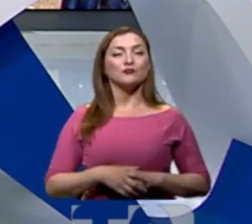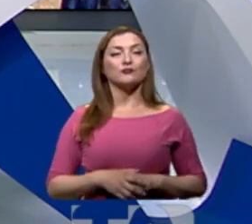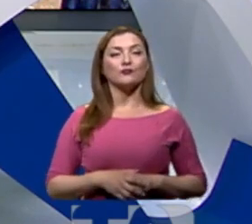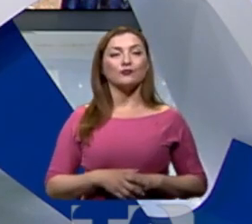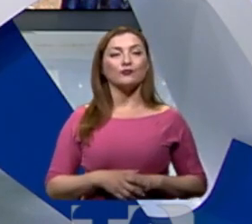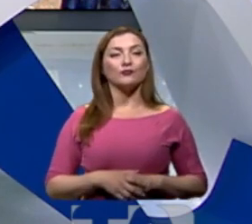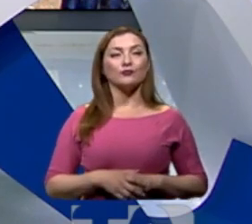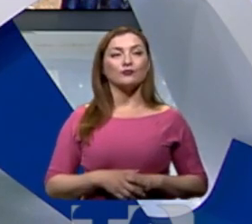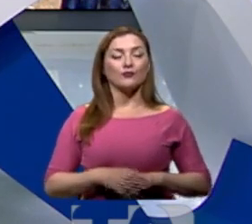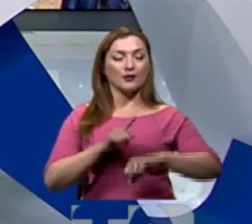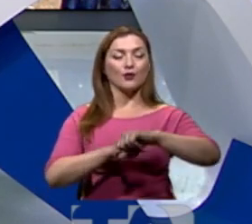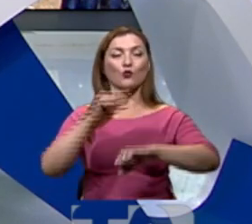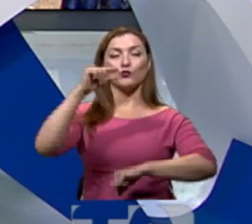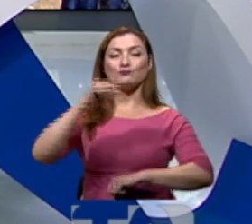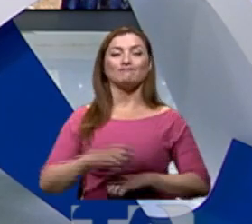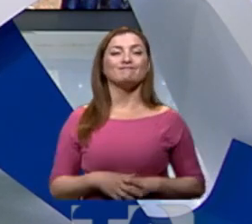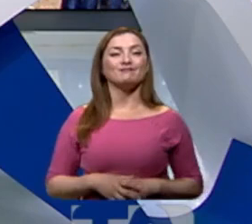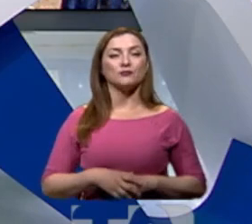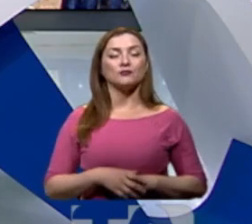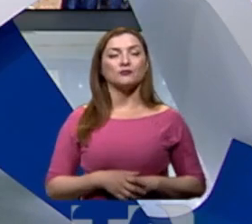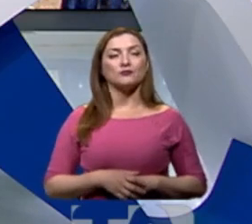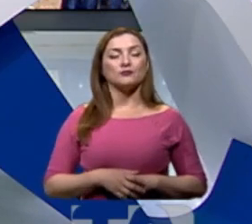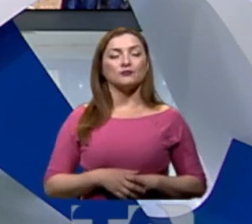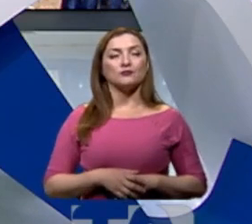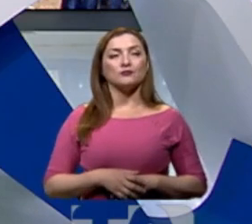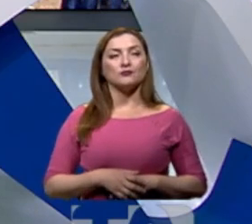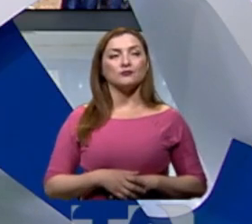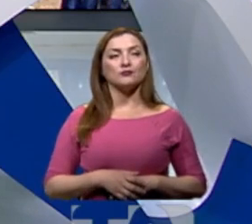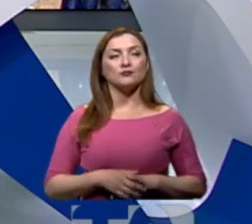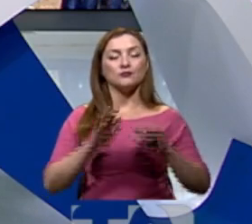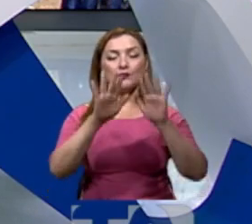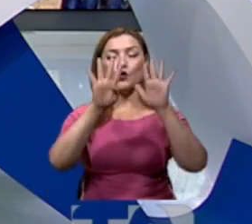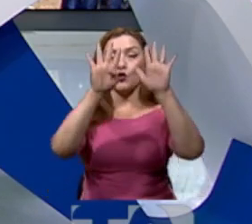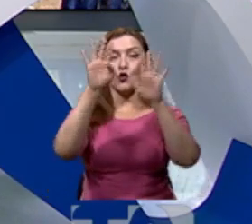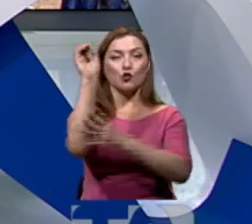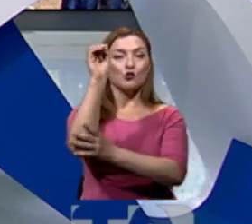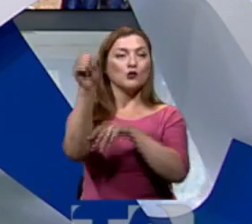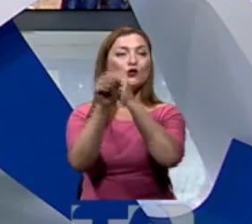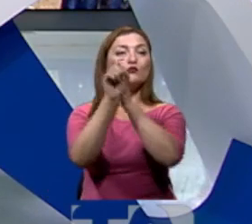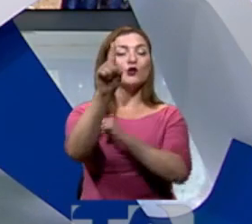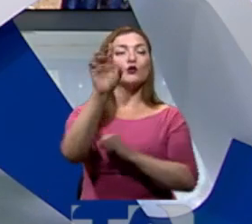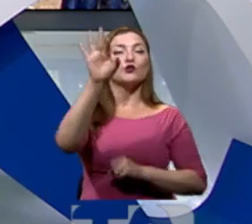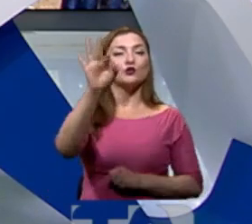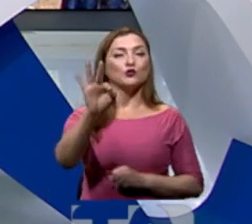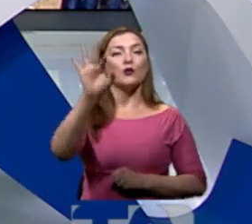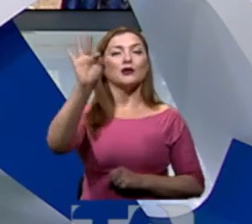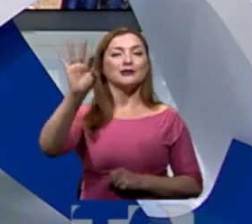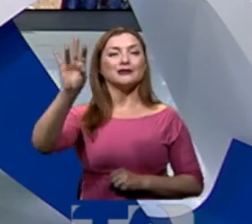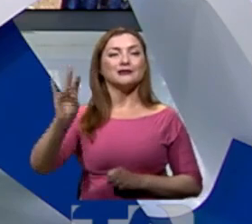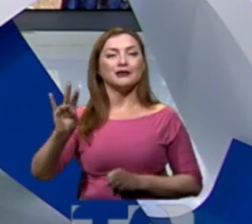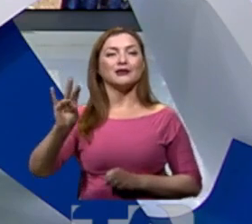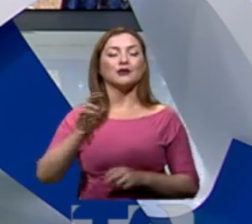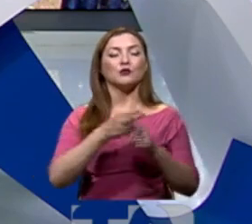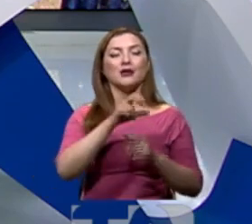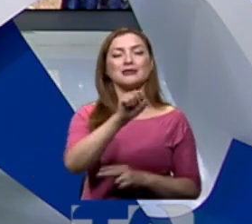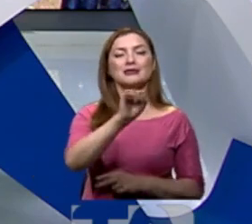ya no tenemos mucho tiempo. Vamos rapidísimo. 19 de octubre, 1997. Ajá. Silvio Guerra, ¿le suena el